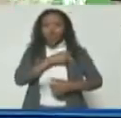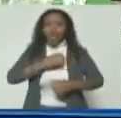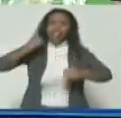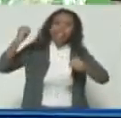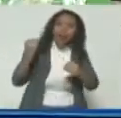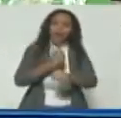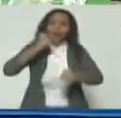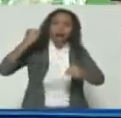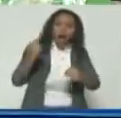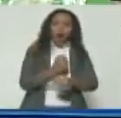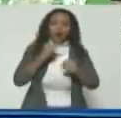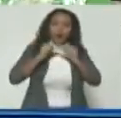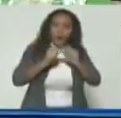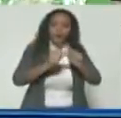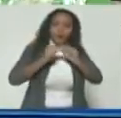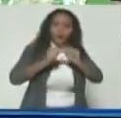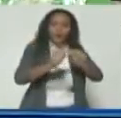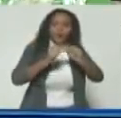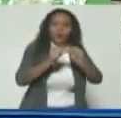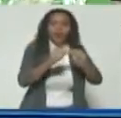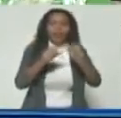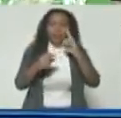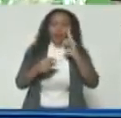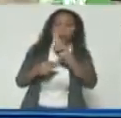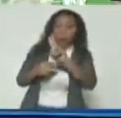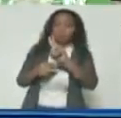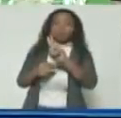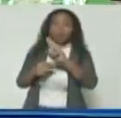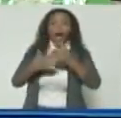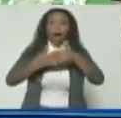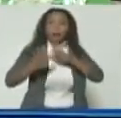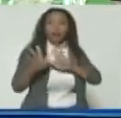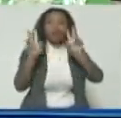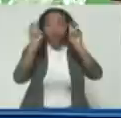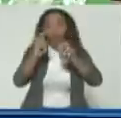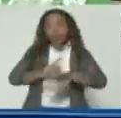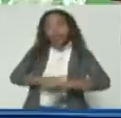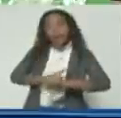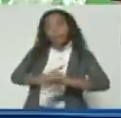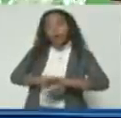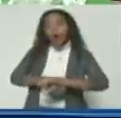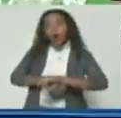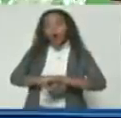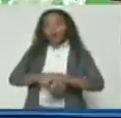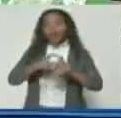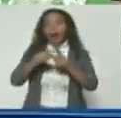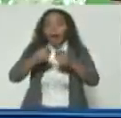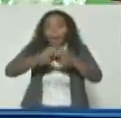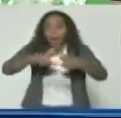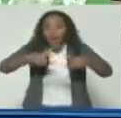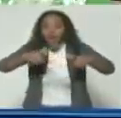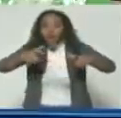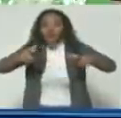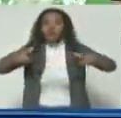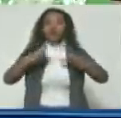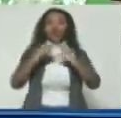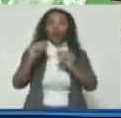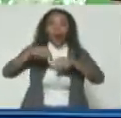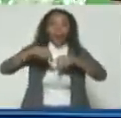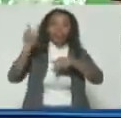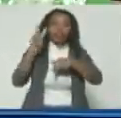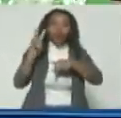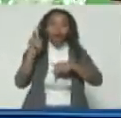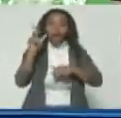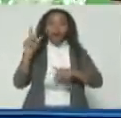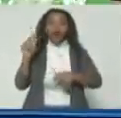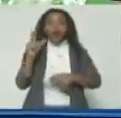trabajo permanente, y se va a ver porque se está abriendo una nueva era, la era de la prosperidad para todos los venezolanos y